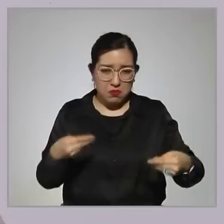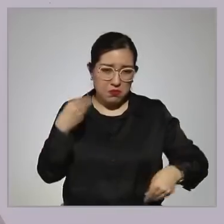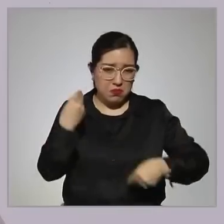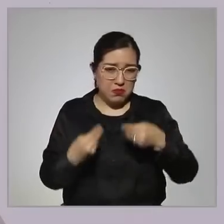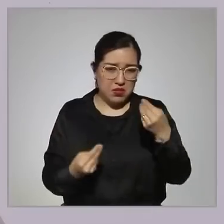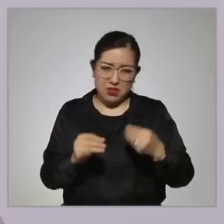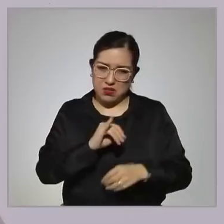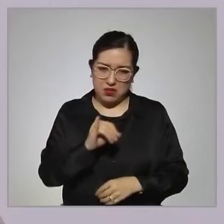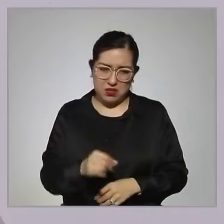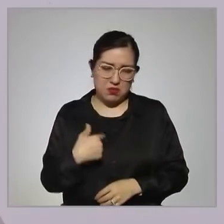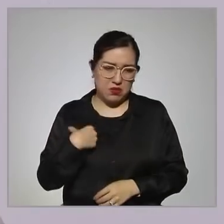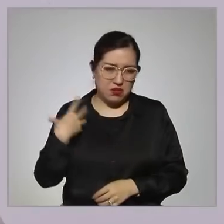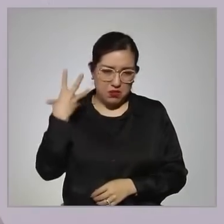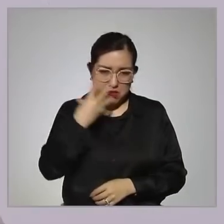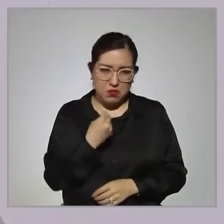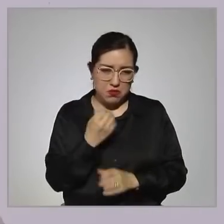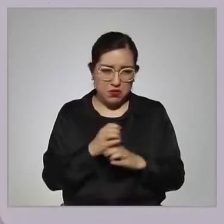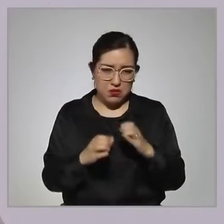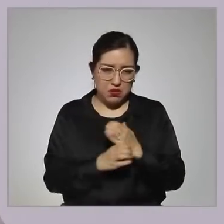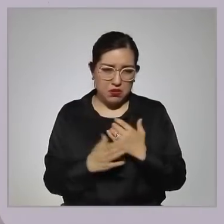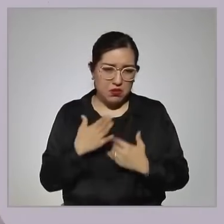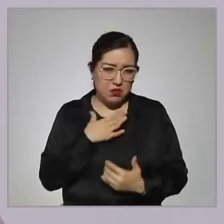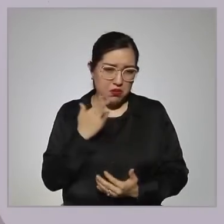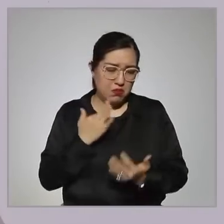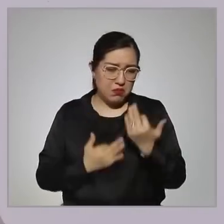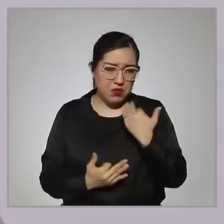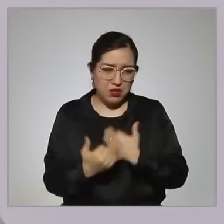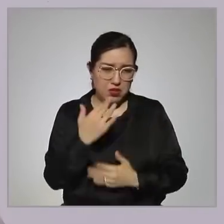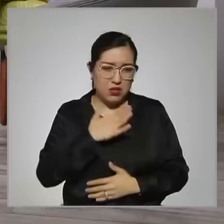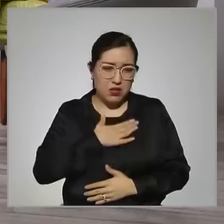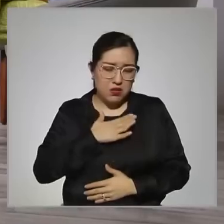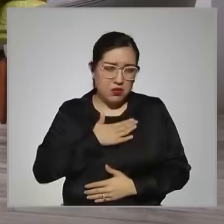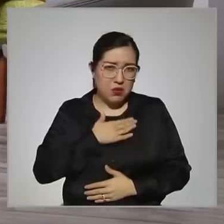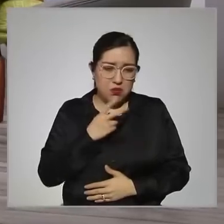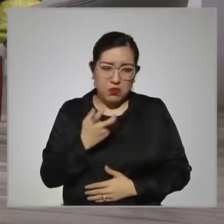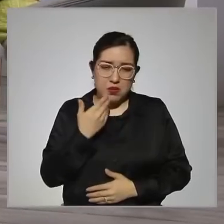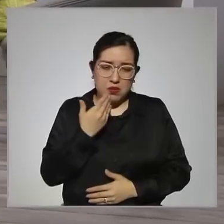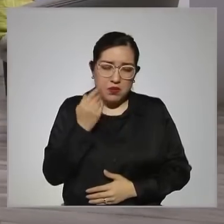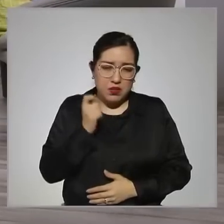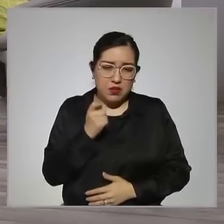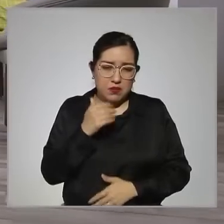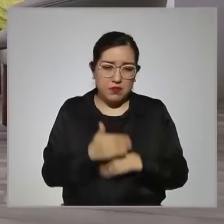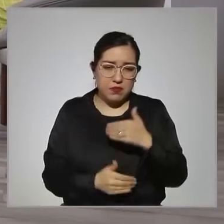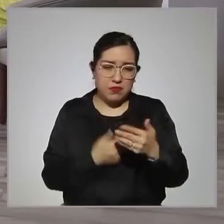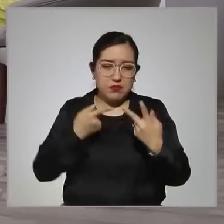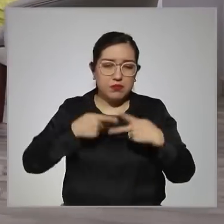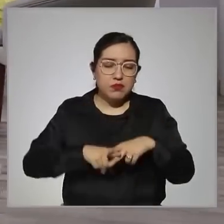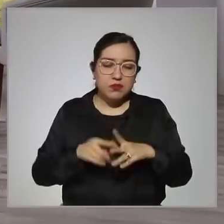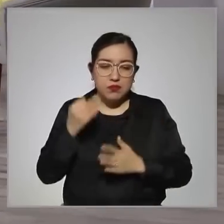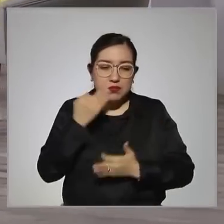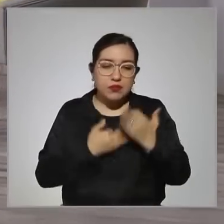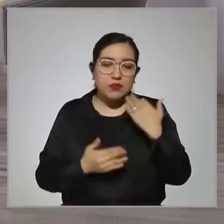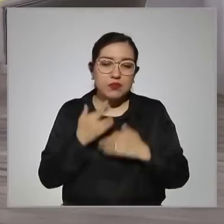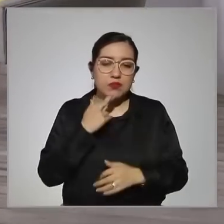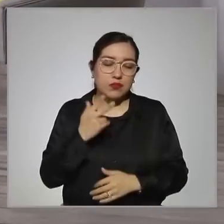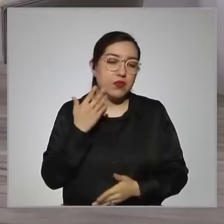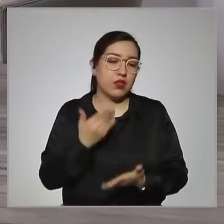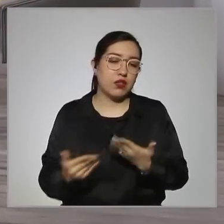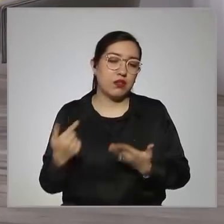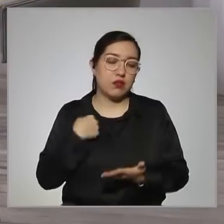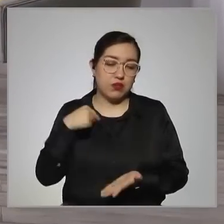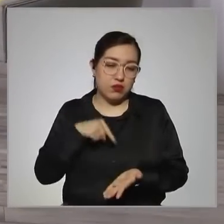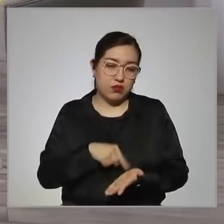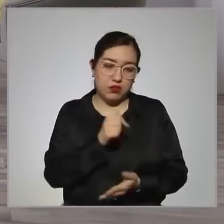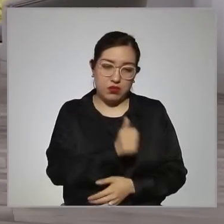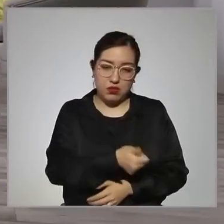y esas cosas de apapacho a ti mismo redundan en que pues empieces a tratarte mejor. Supongo, ahora sí que cada quien